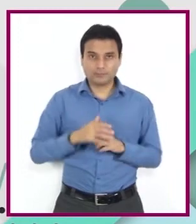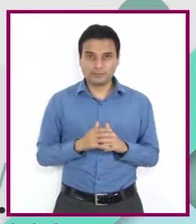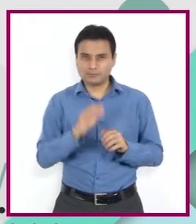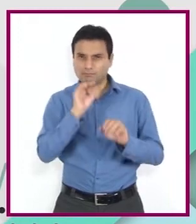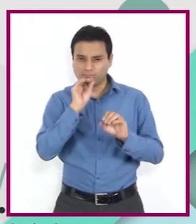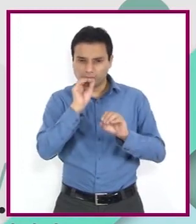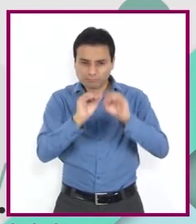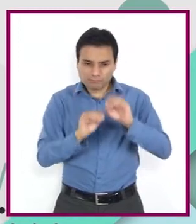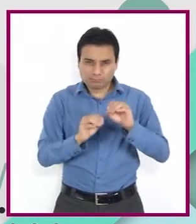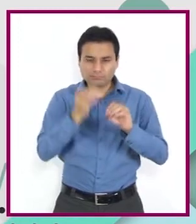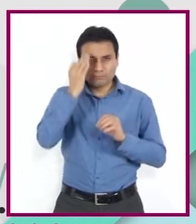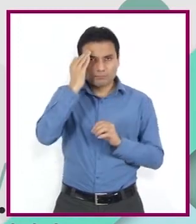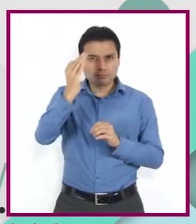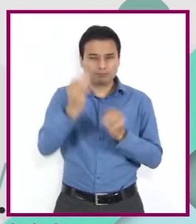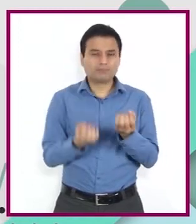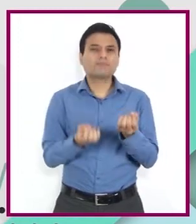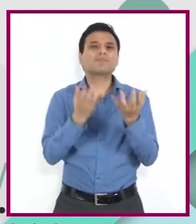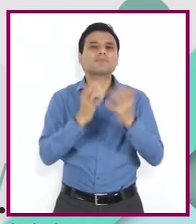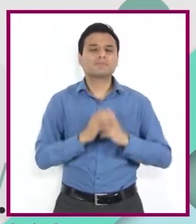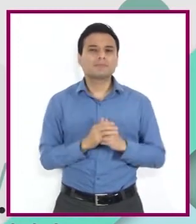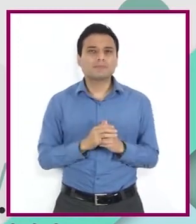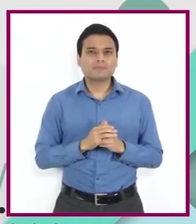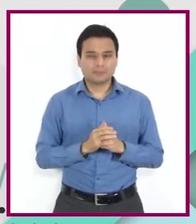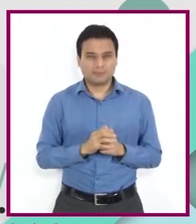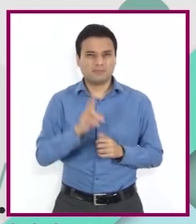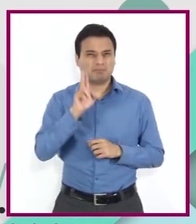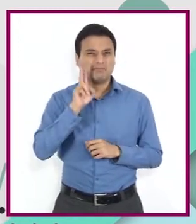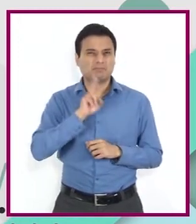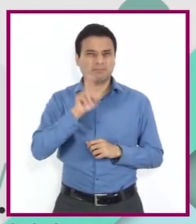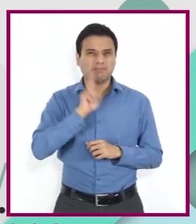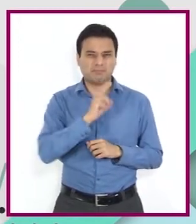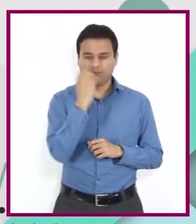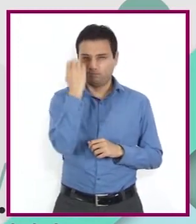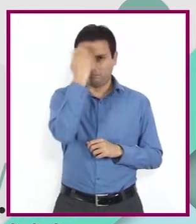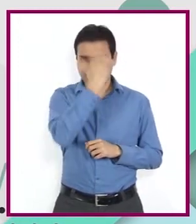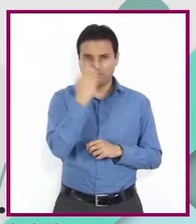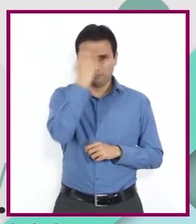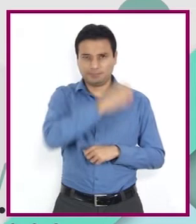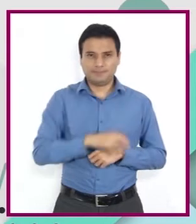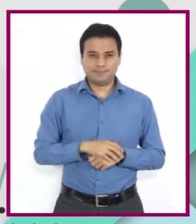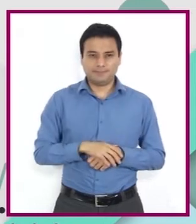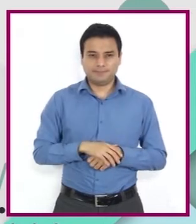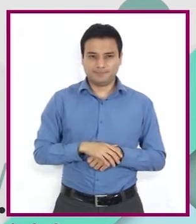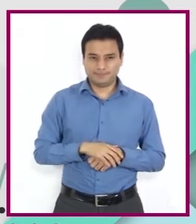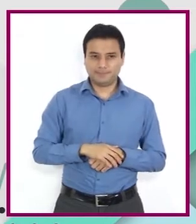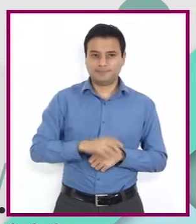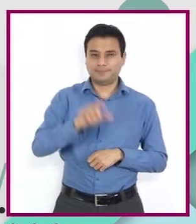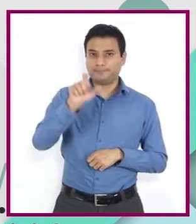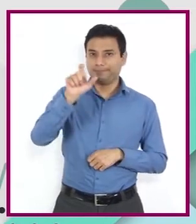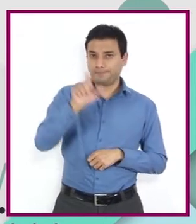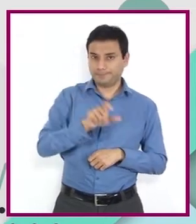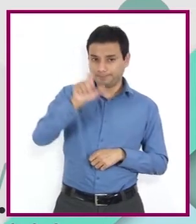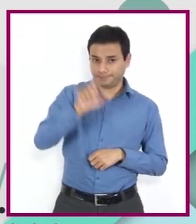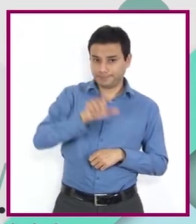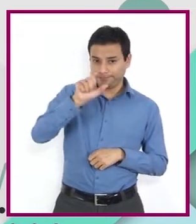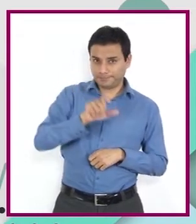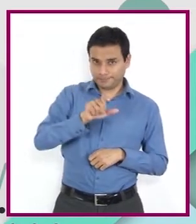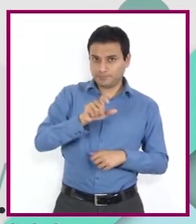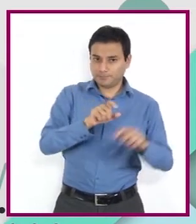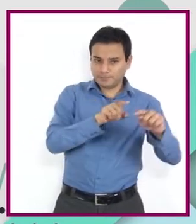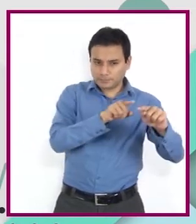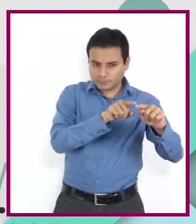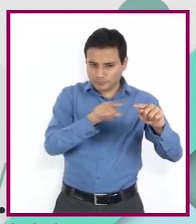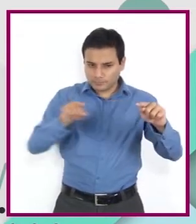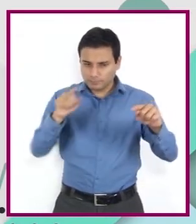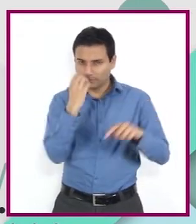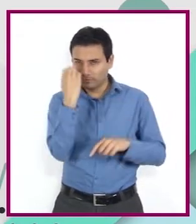el producto? Ahora debemos centrar nuestra atención en el eje X, que corresponde al número de obreros,